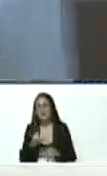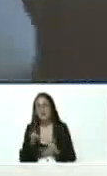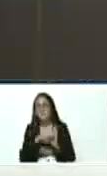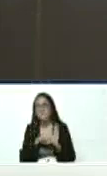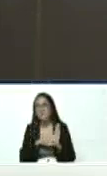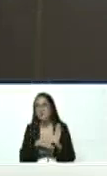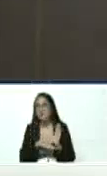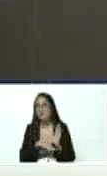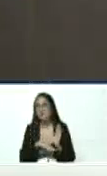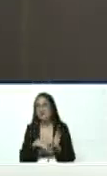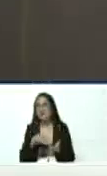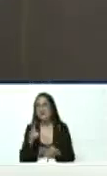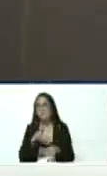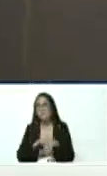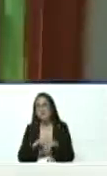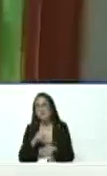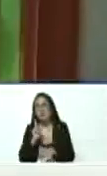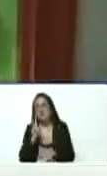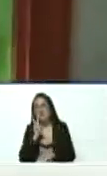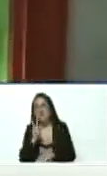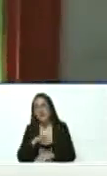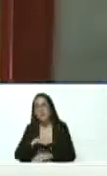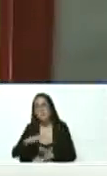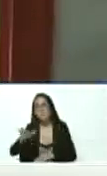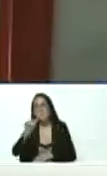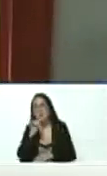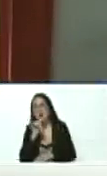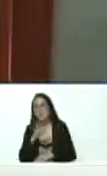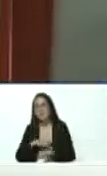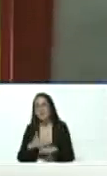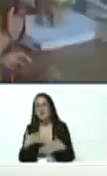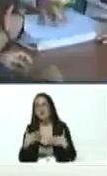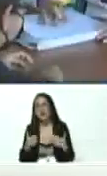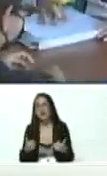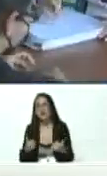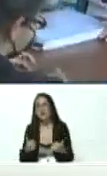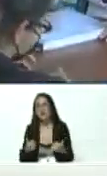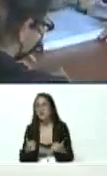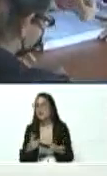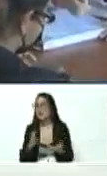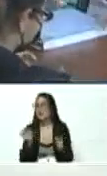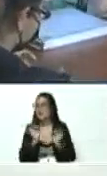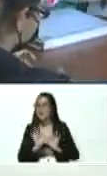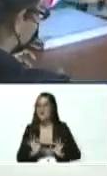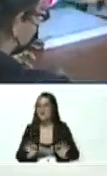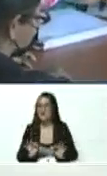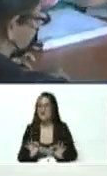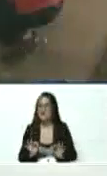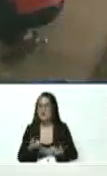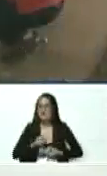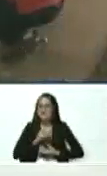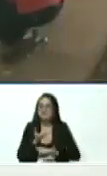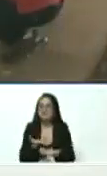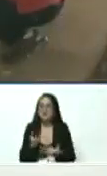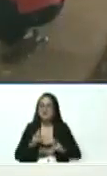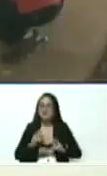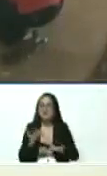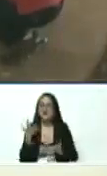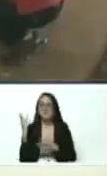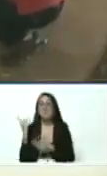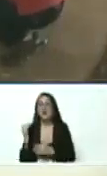que los pacientes tenían que ver el mar, porque la salud era también una forma de expresar la vida y la